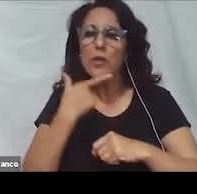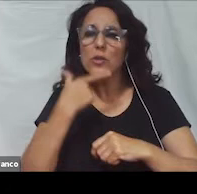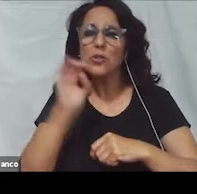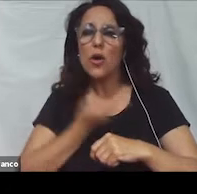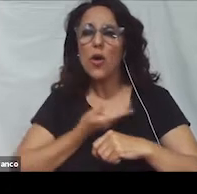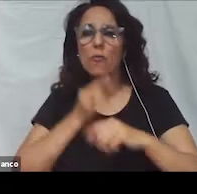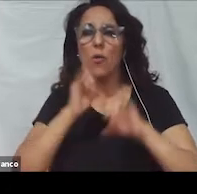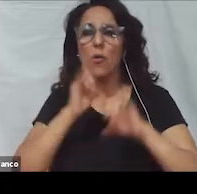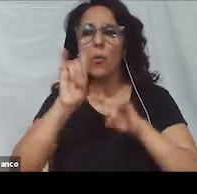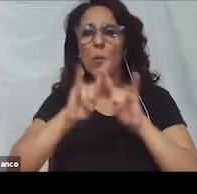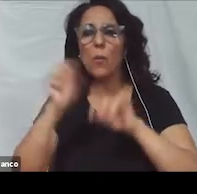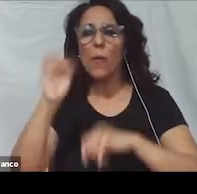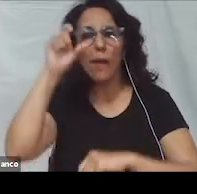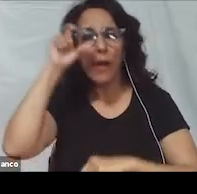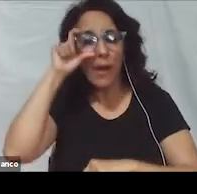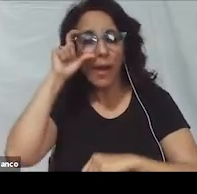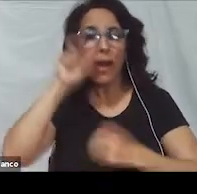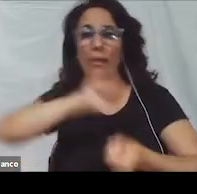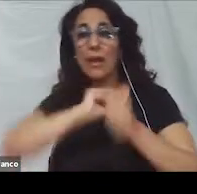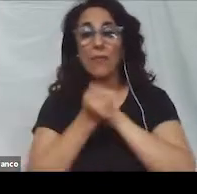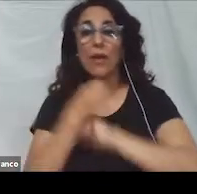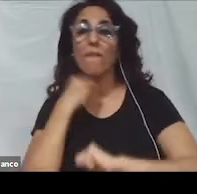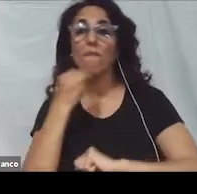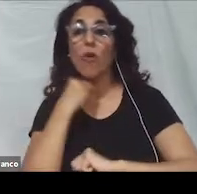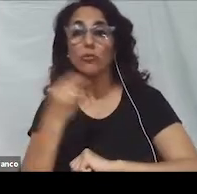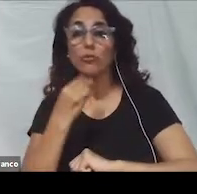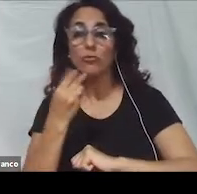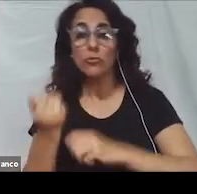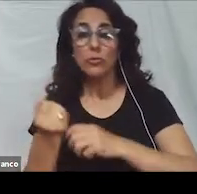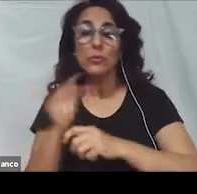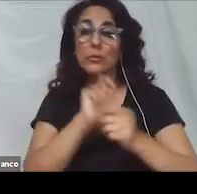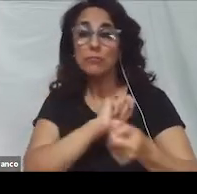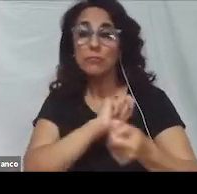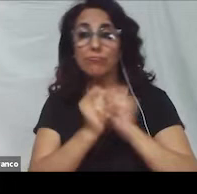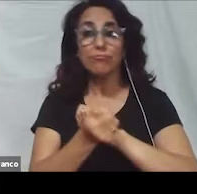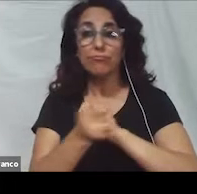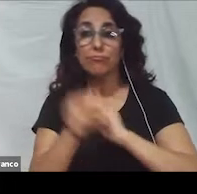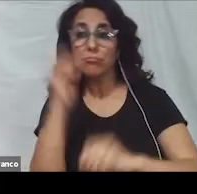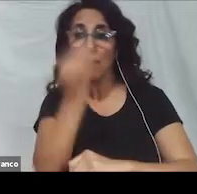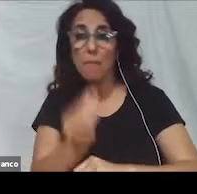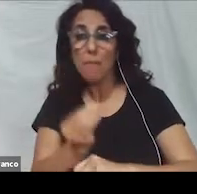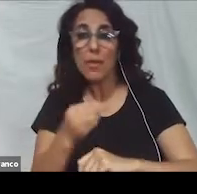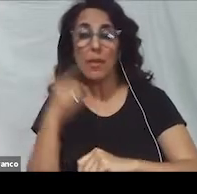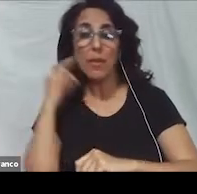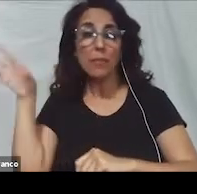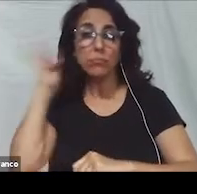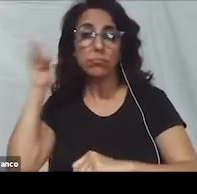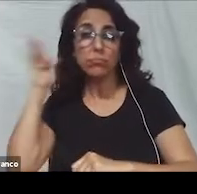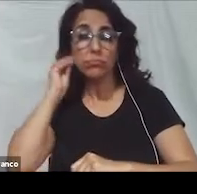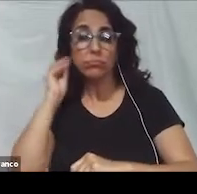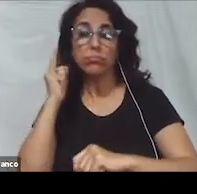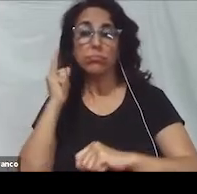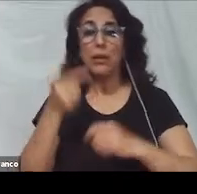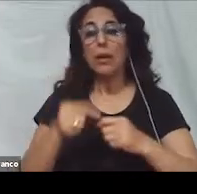son estos softwares que permiten pasar a voz el contenido de la pantalla de nuestros dispositivos tecnológicos,